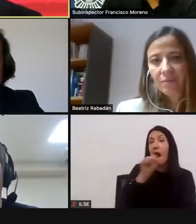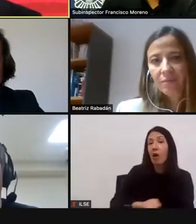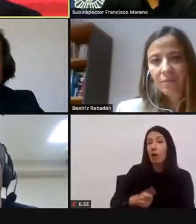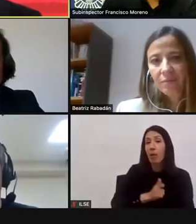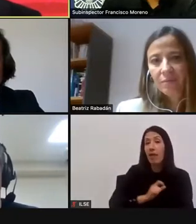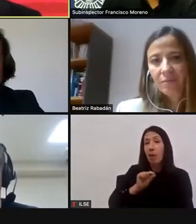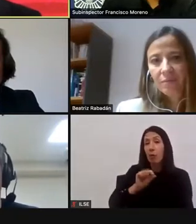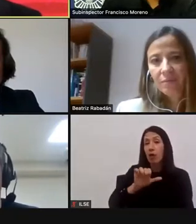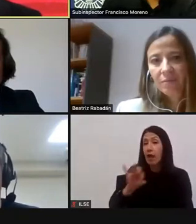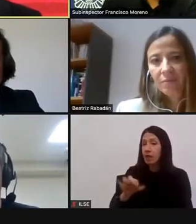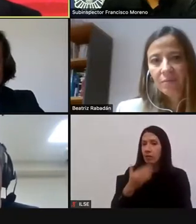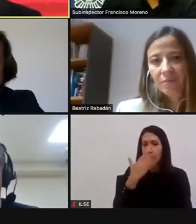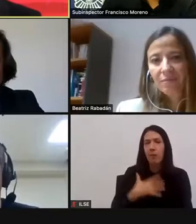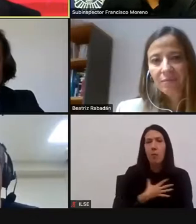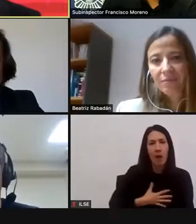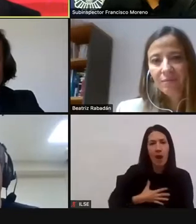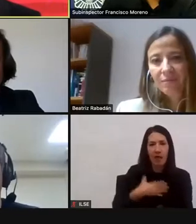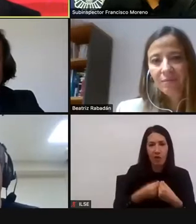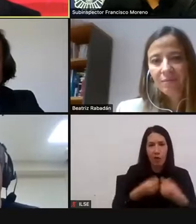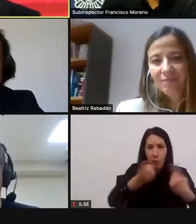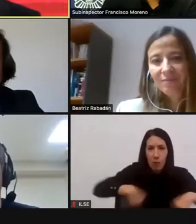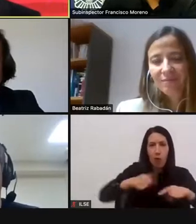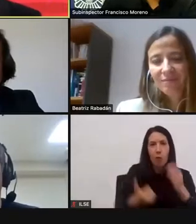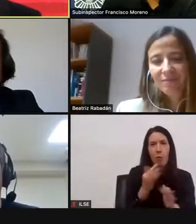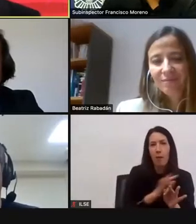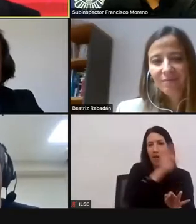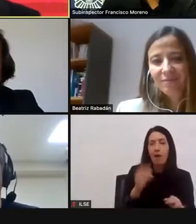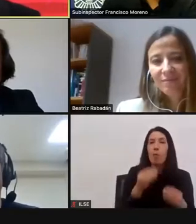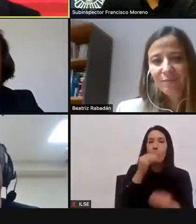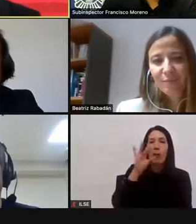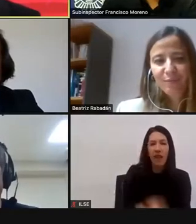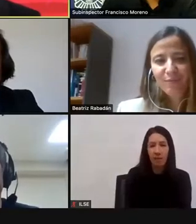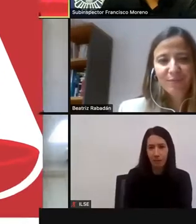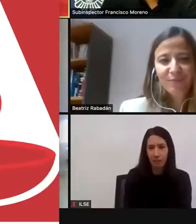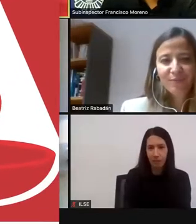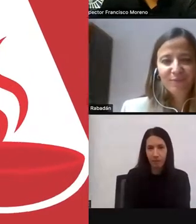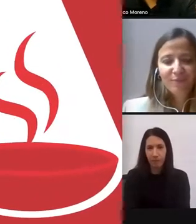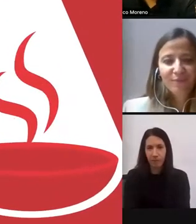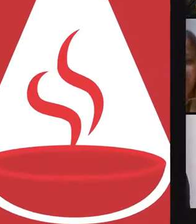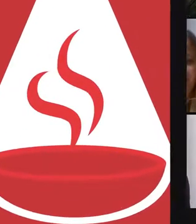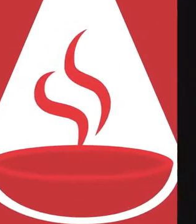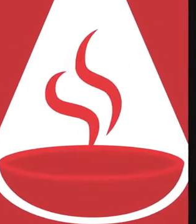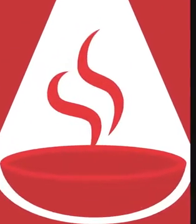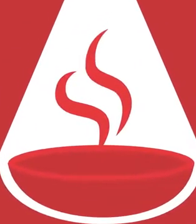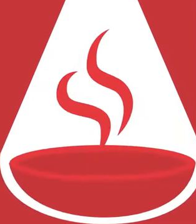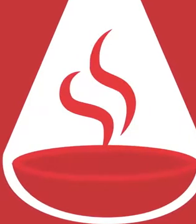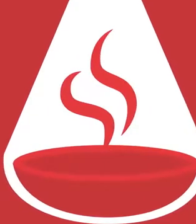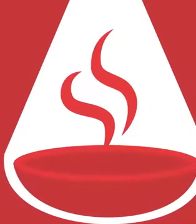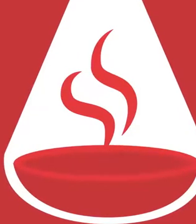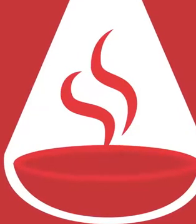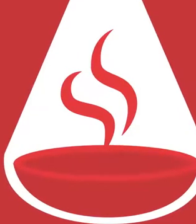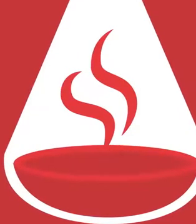participa@policia.es. Un placer estar con todos ustedes esta mañana. Buen día. Buen día. Muchas gracias. Buenos días.